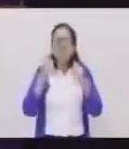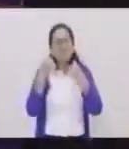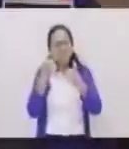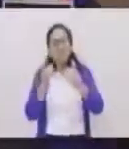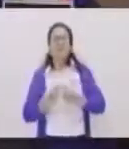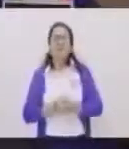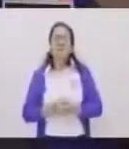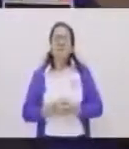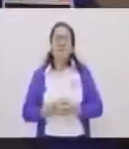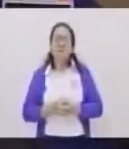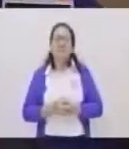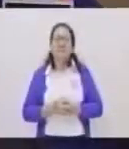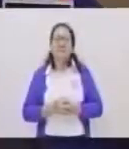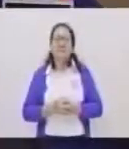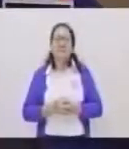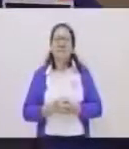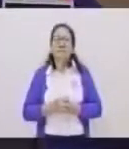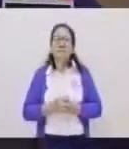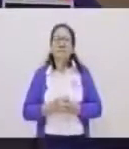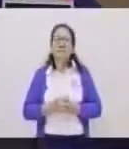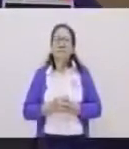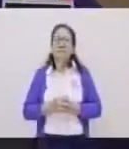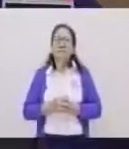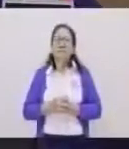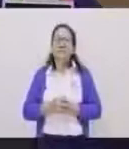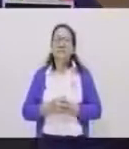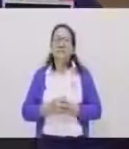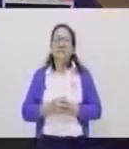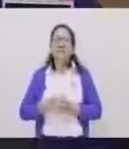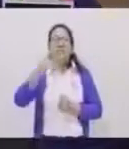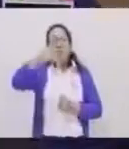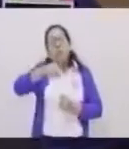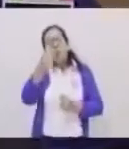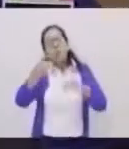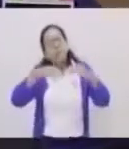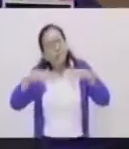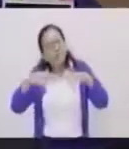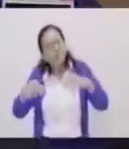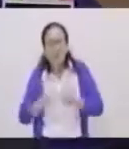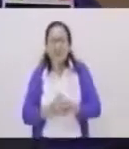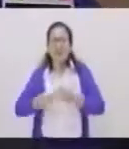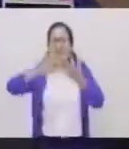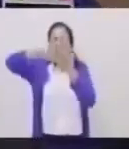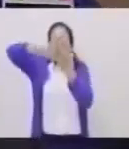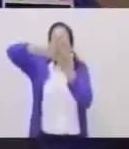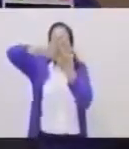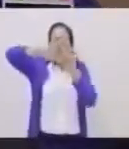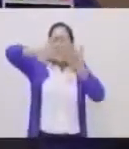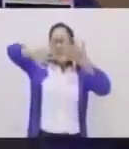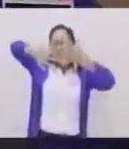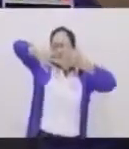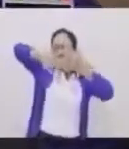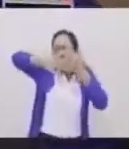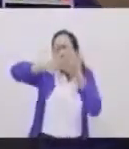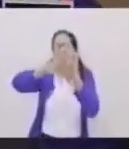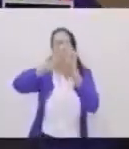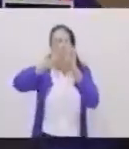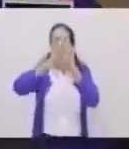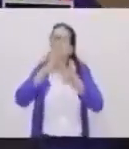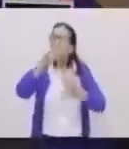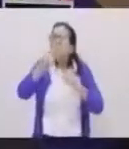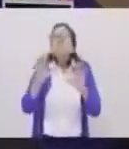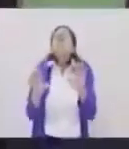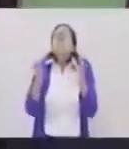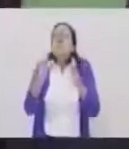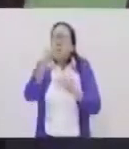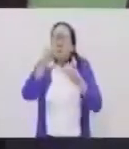la estrella. Ahora vamos a pasar a otro ejercicio que puedes realizar, que es un tapete de esta manera. Y tú